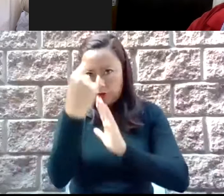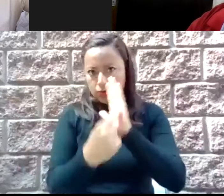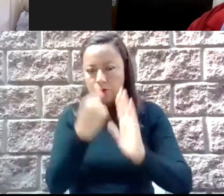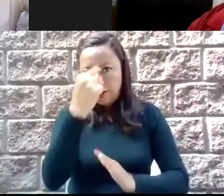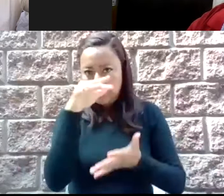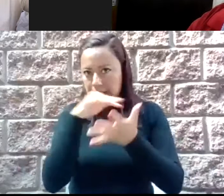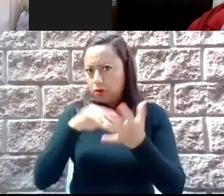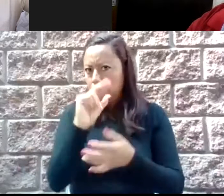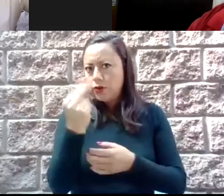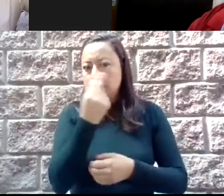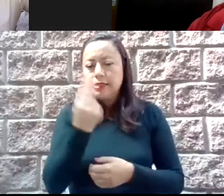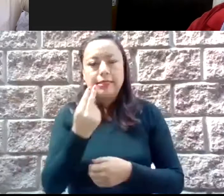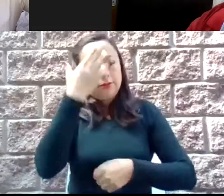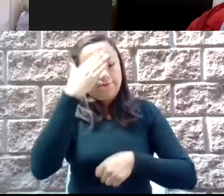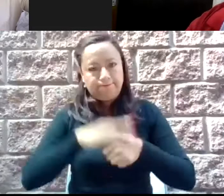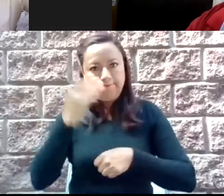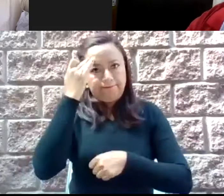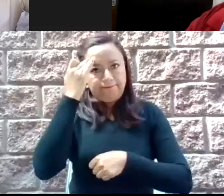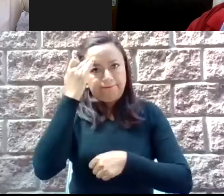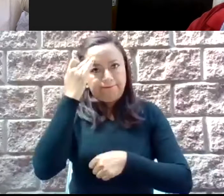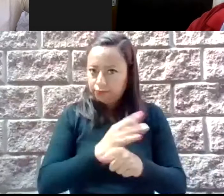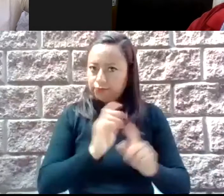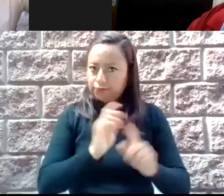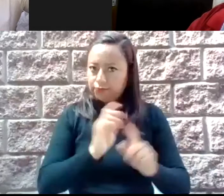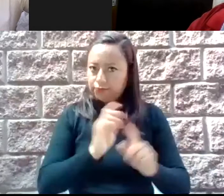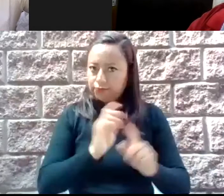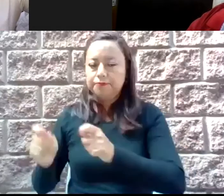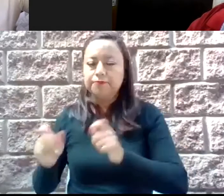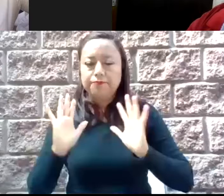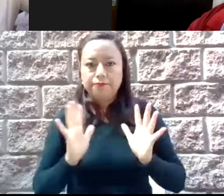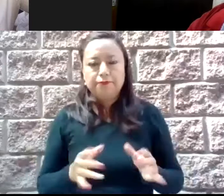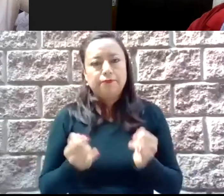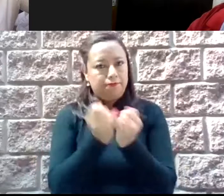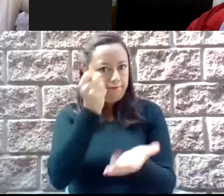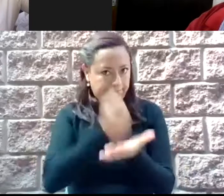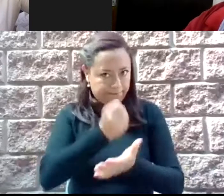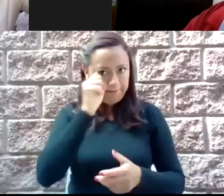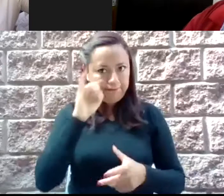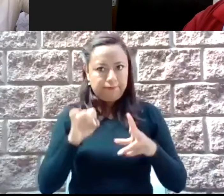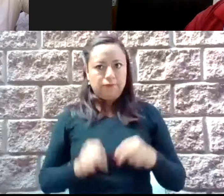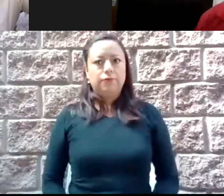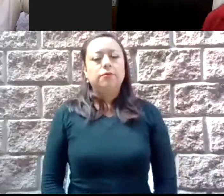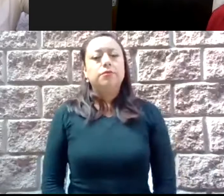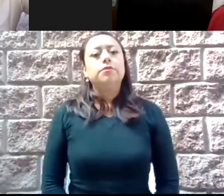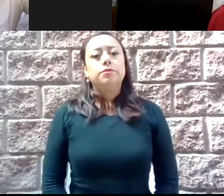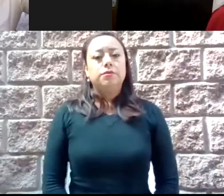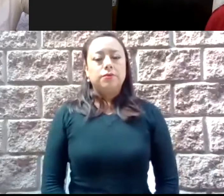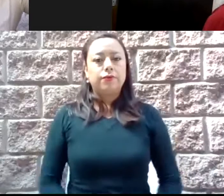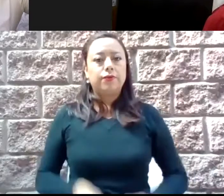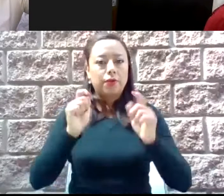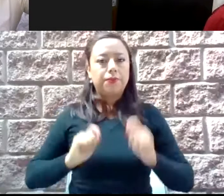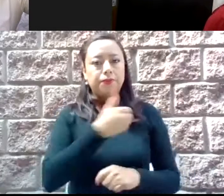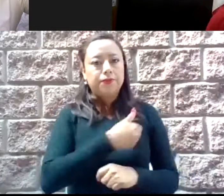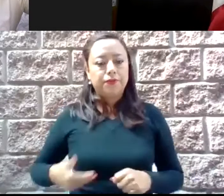tomando en cuenta que ha sido distribuida previamente con antelación y si es de aprobarse. Por instrucciones de la